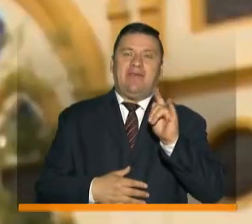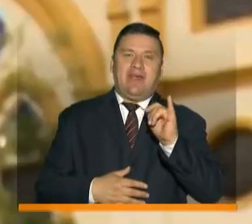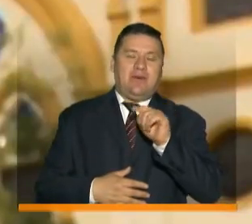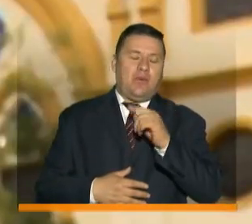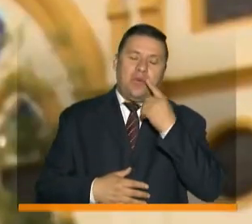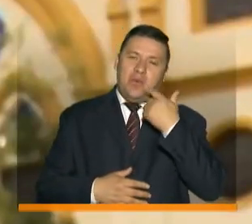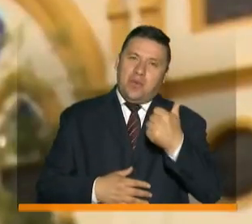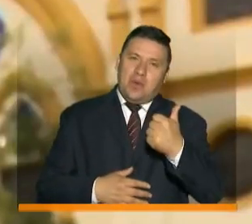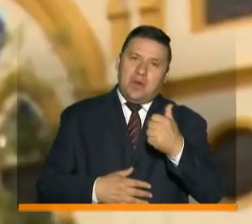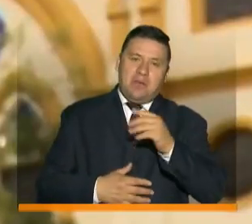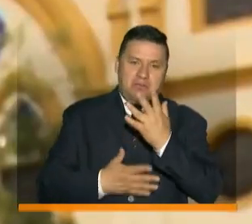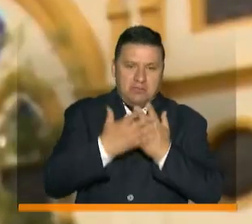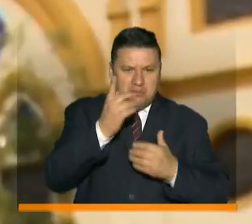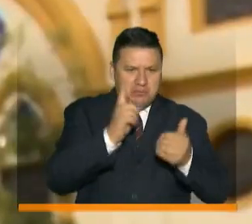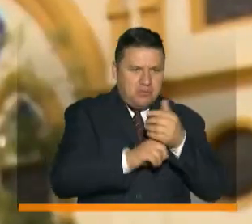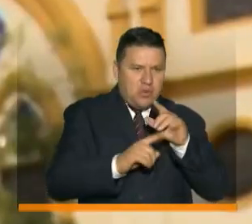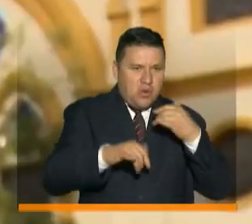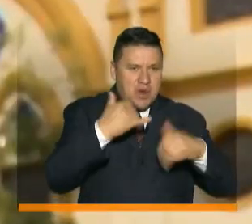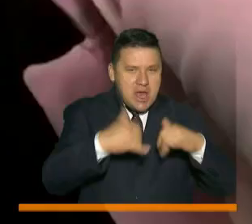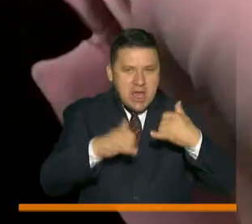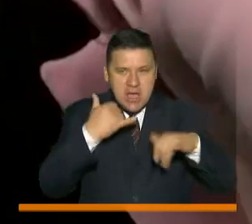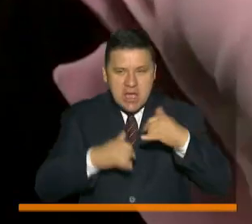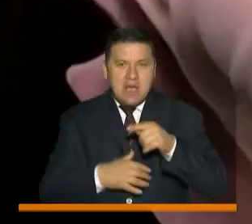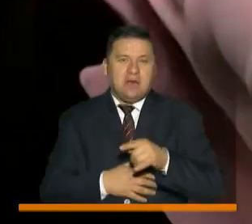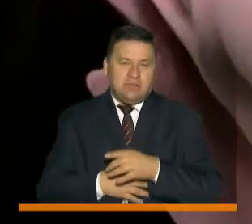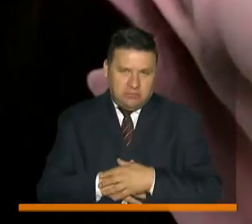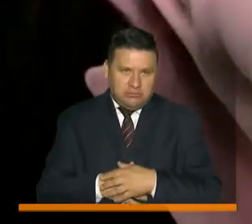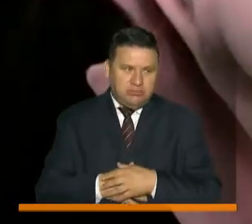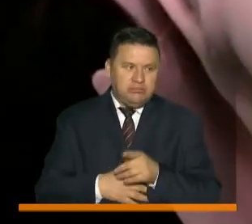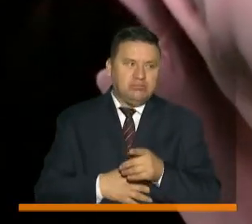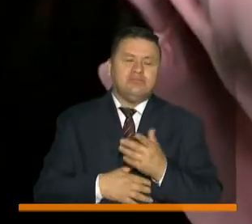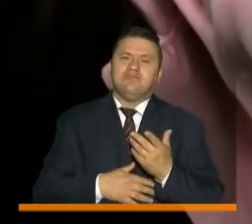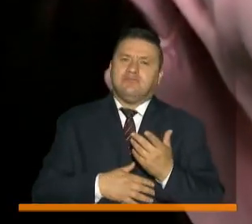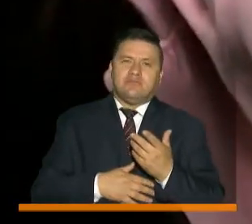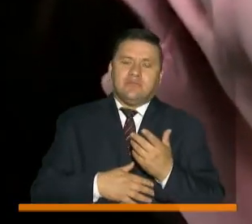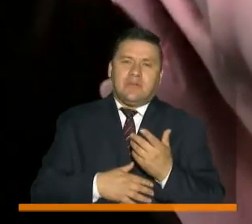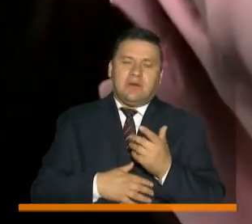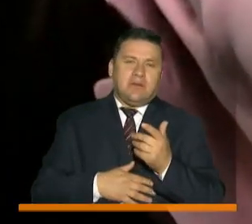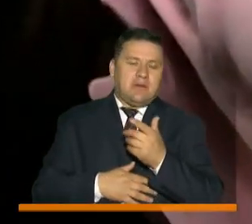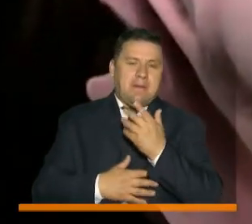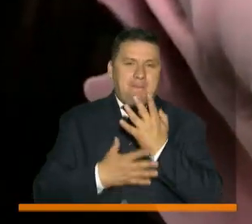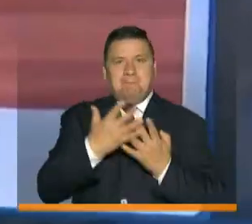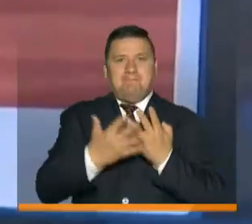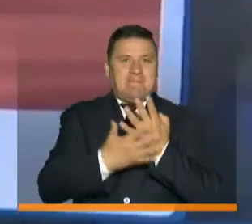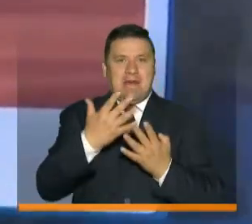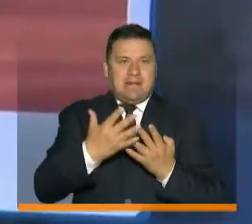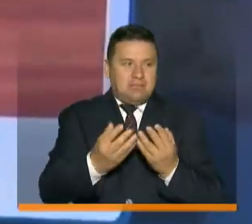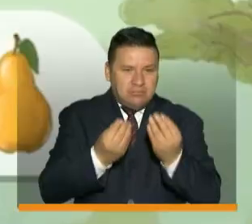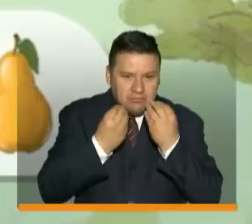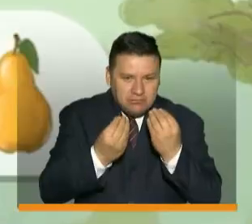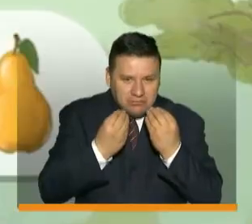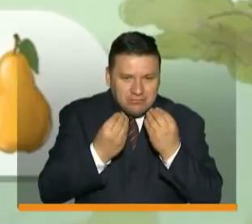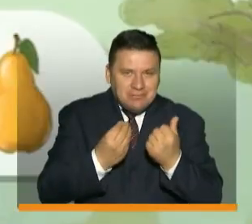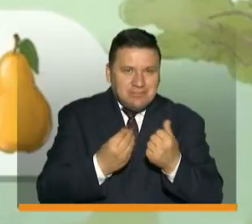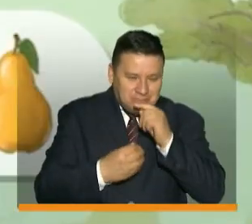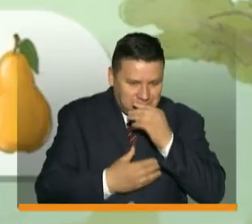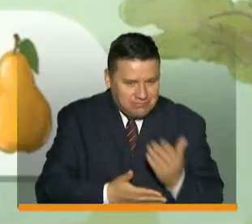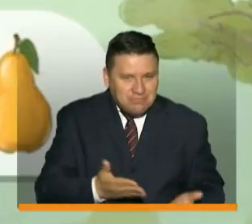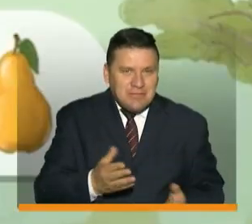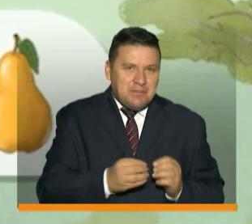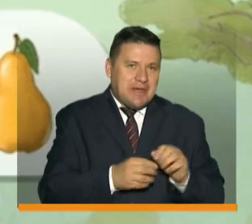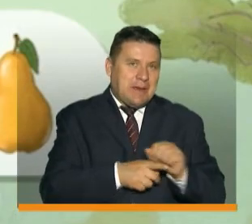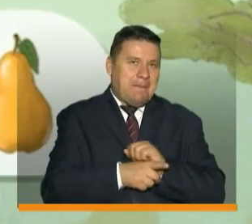en la cual tú puedes encontrar juegos que llevan todo el concepto de las matemáticas a una forma